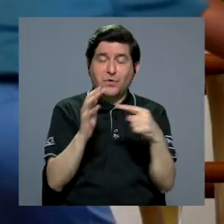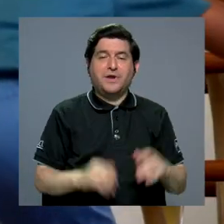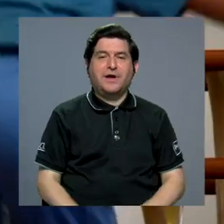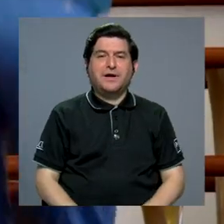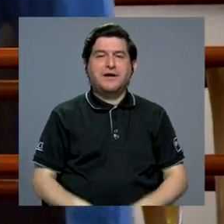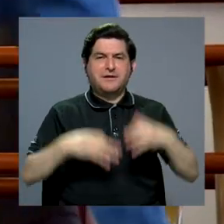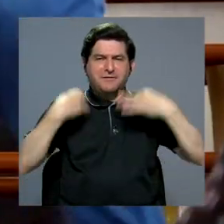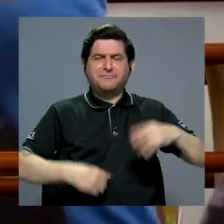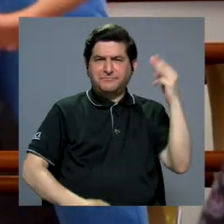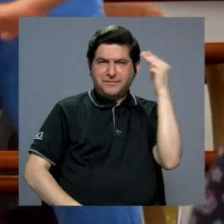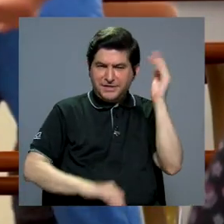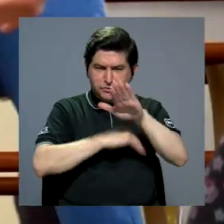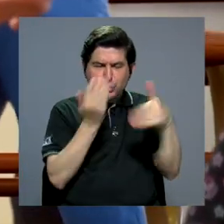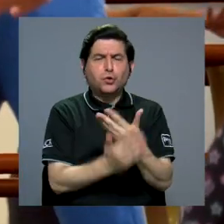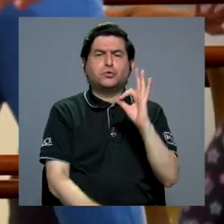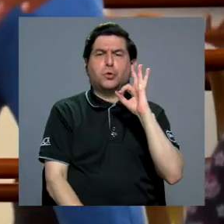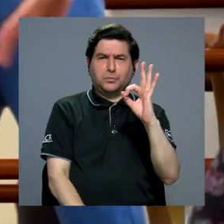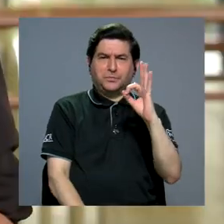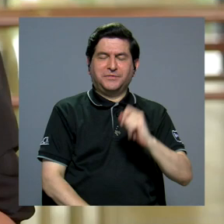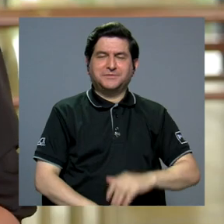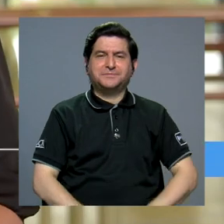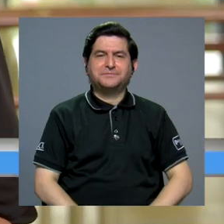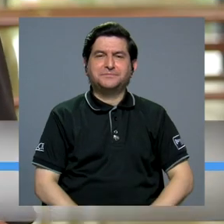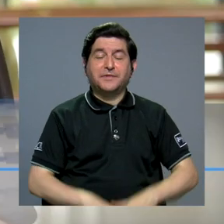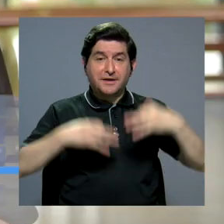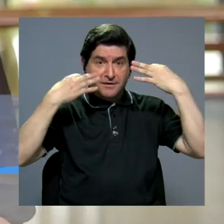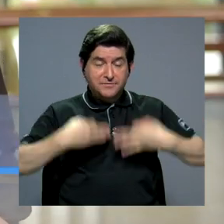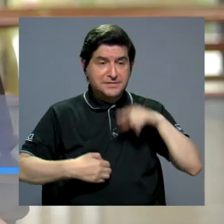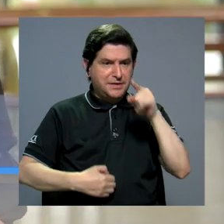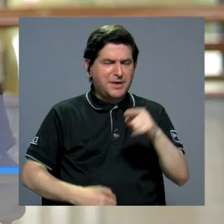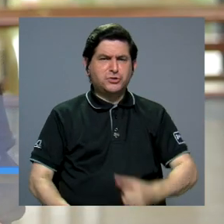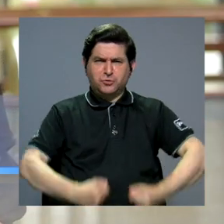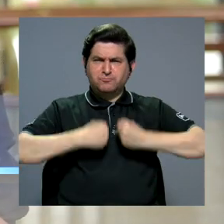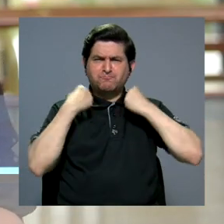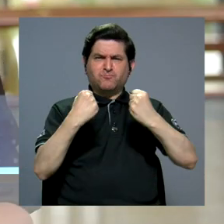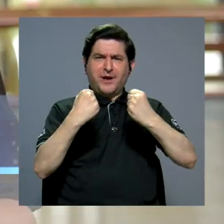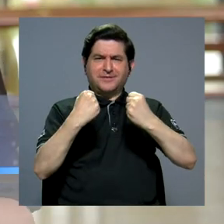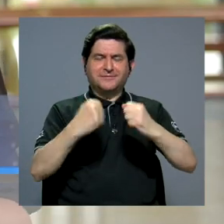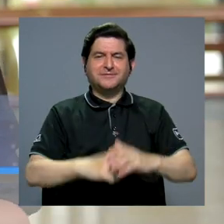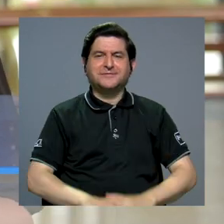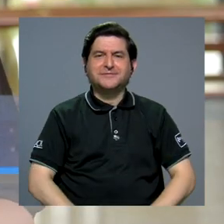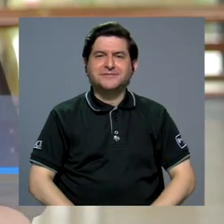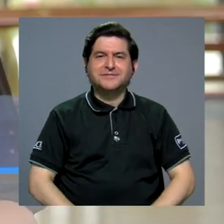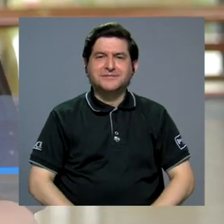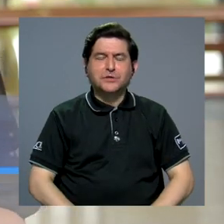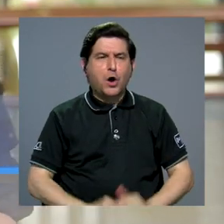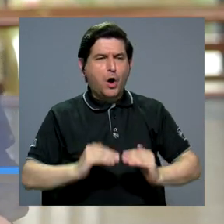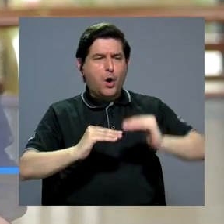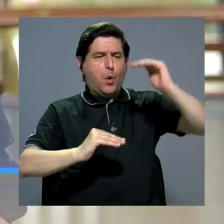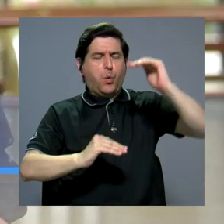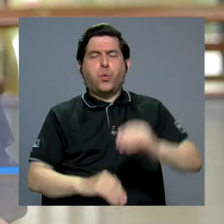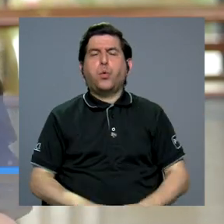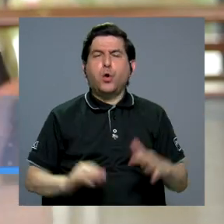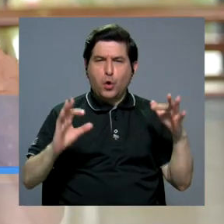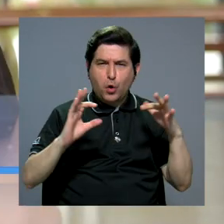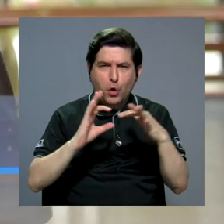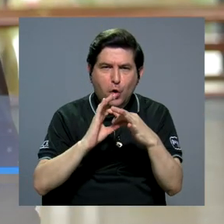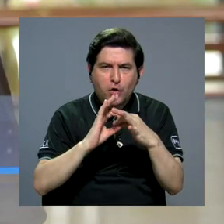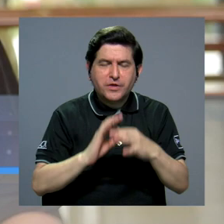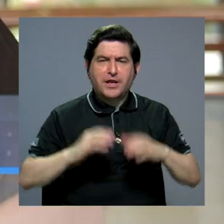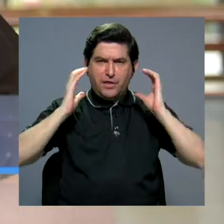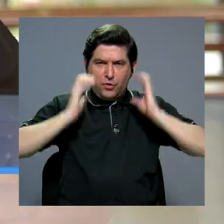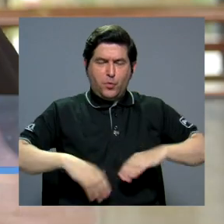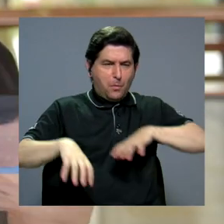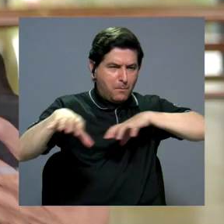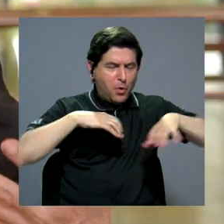Física y mentalmente todo ha sido bueno. Físicamente ellos están más fuertes, tienen una notable mejoría en la coordinación de su cuerpo,